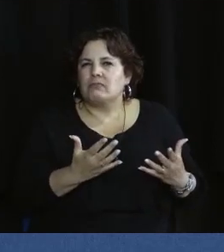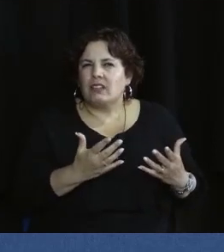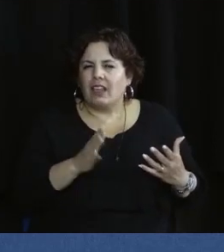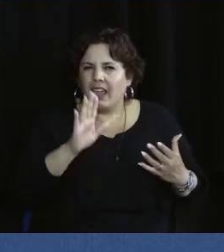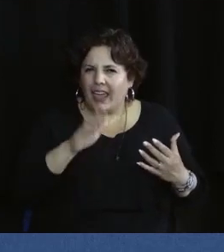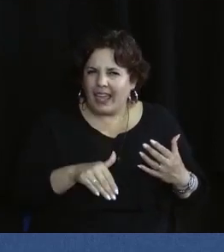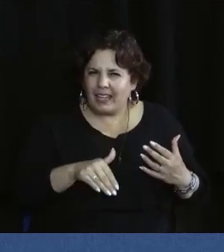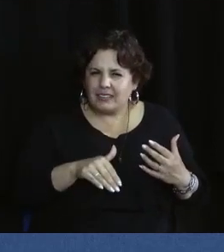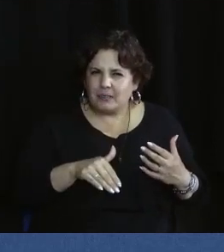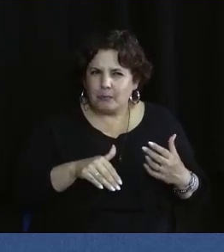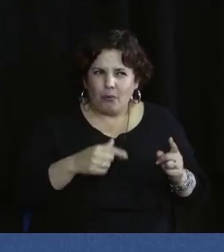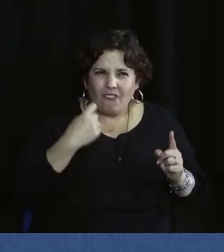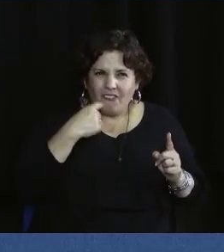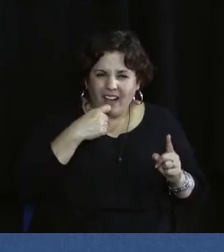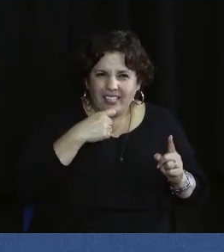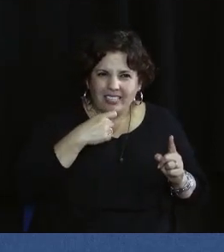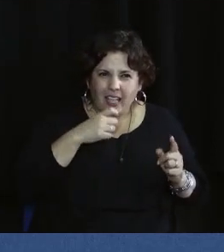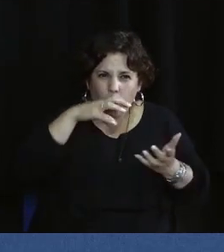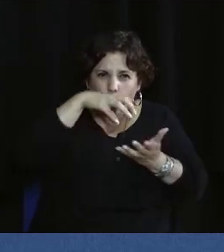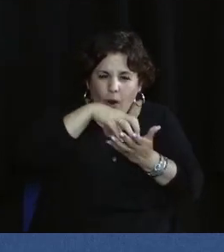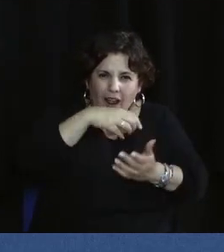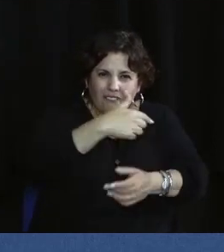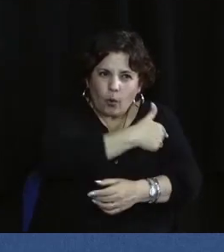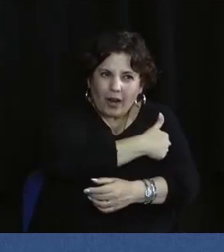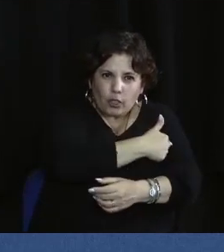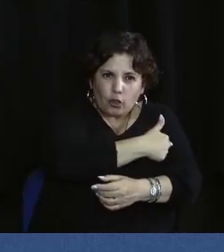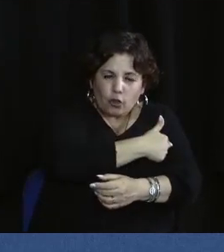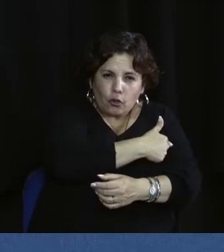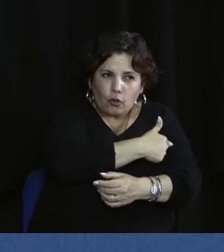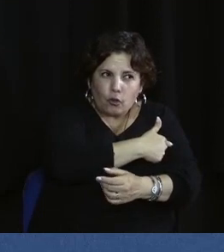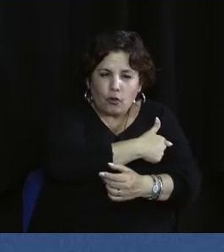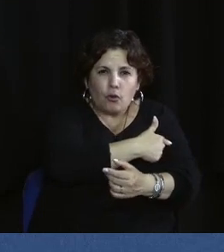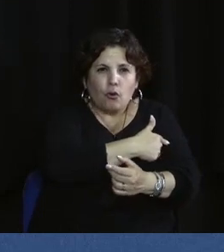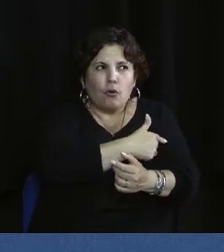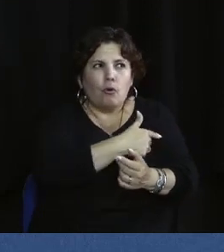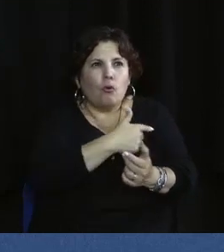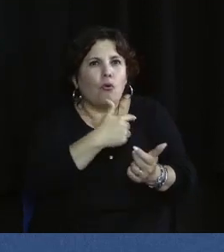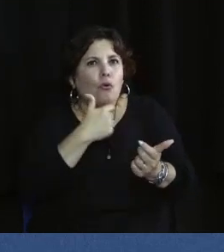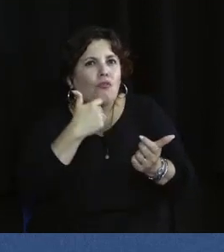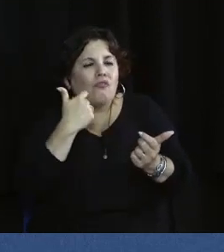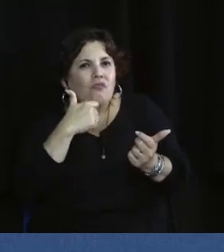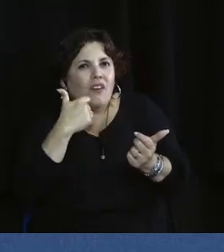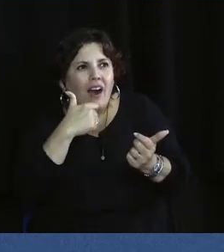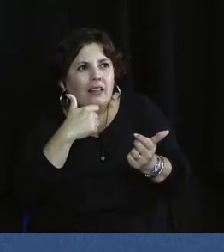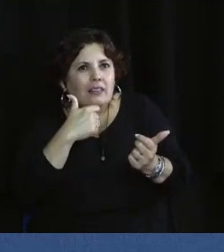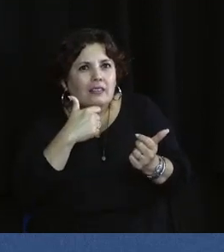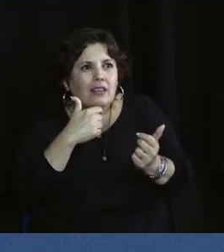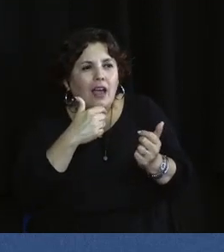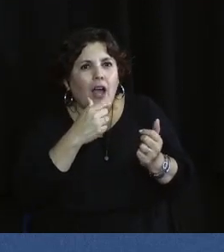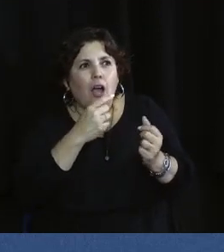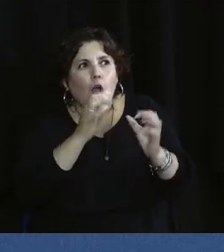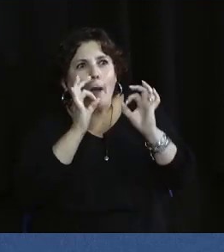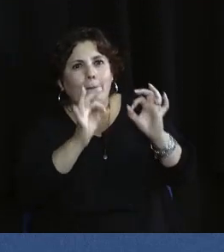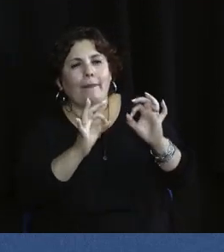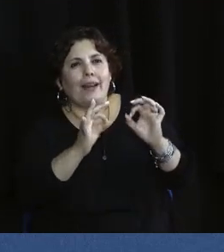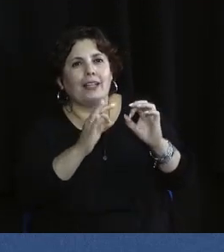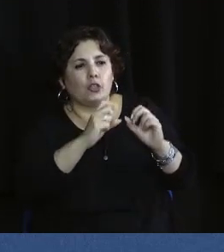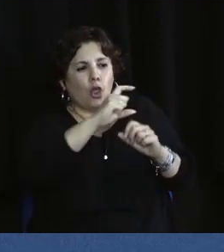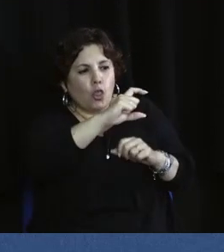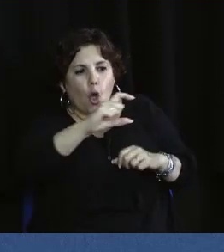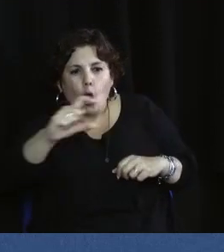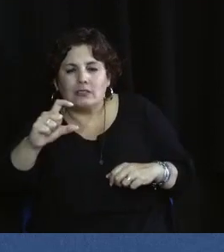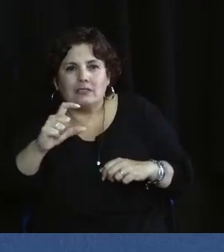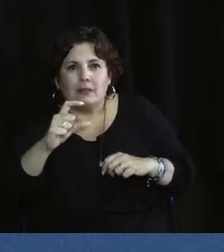es debido a la falta de vacunatorio, si es debido a que no llega la cantidad de dosis que necesita